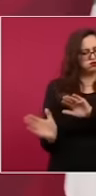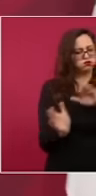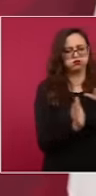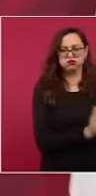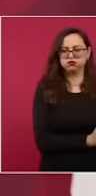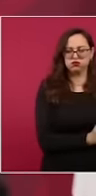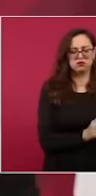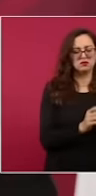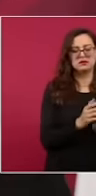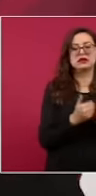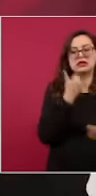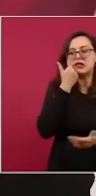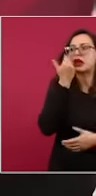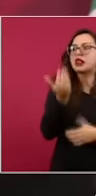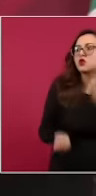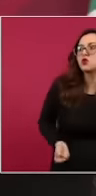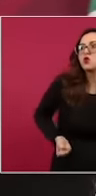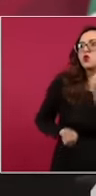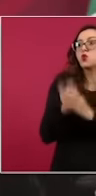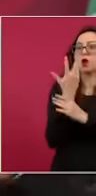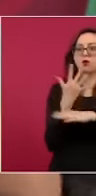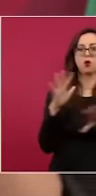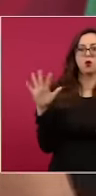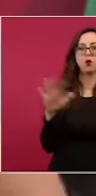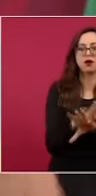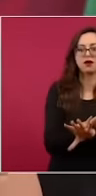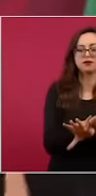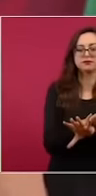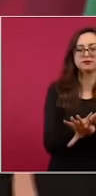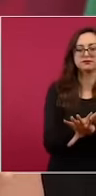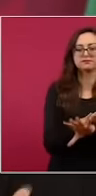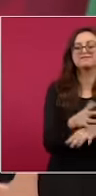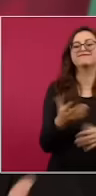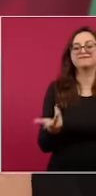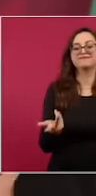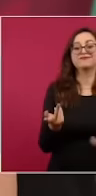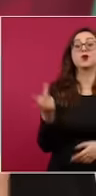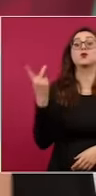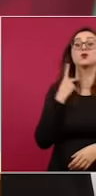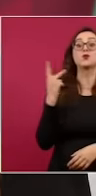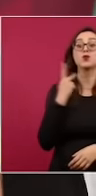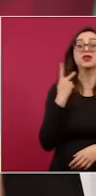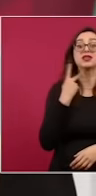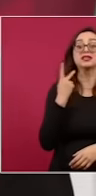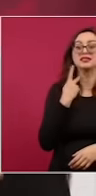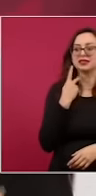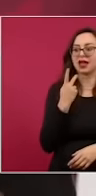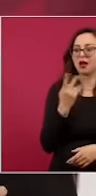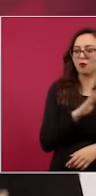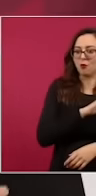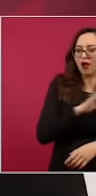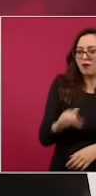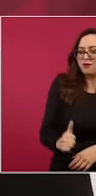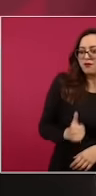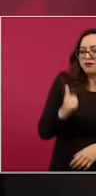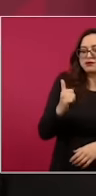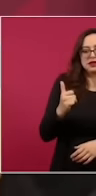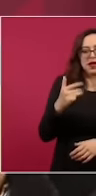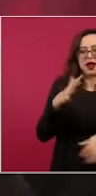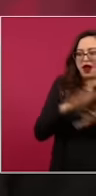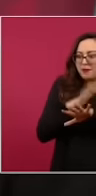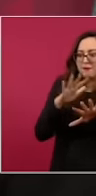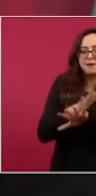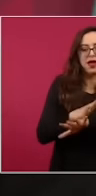continuar con más de lo mismo, porque la política, entre otras cosas, es hacer historia,